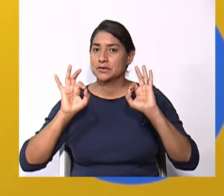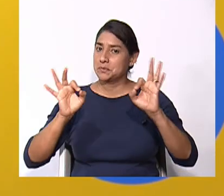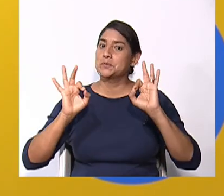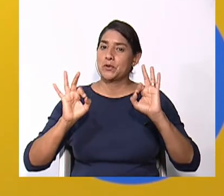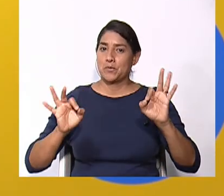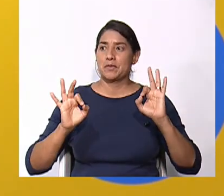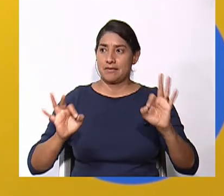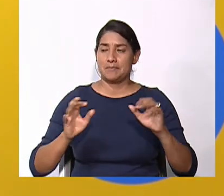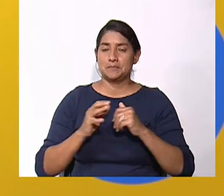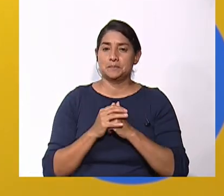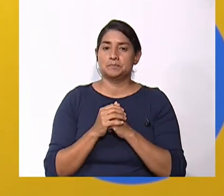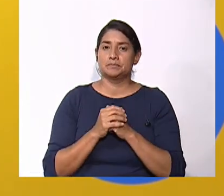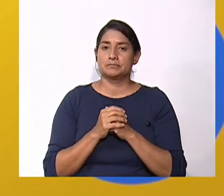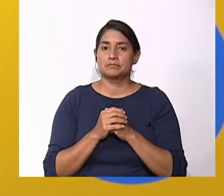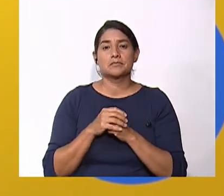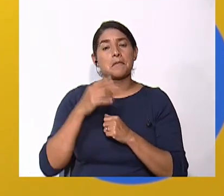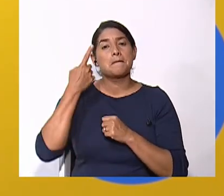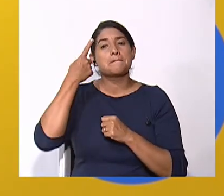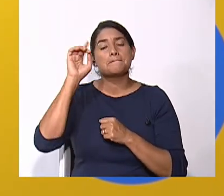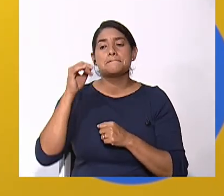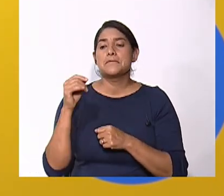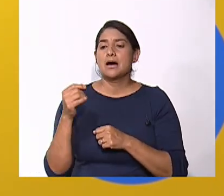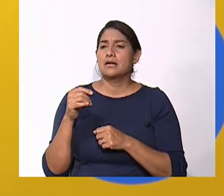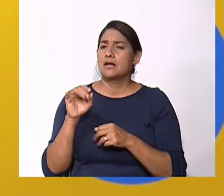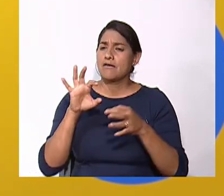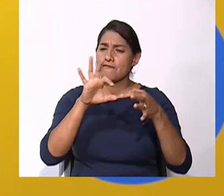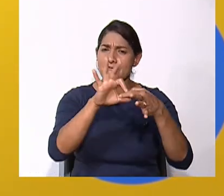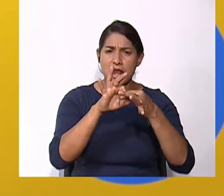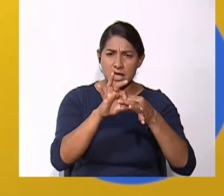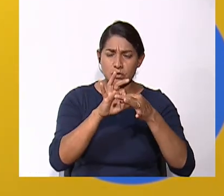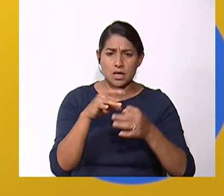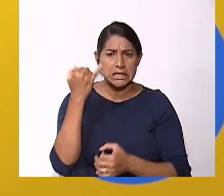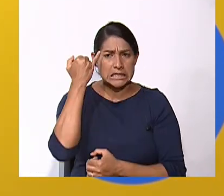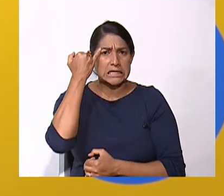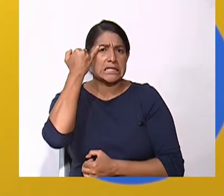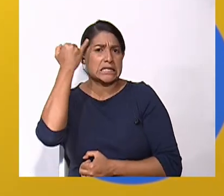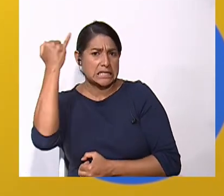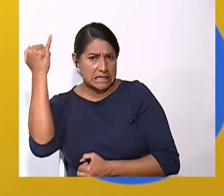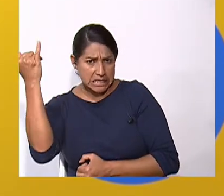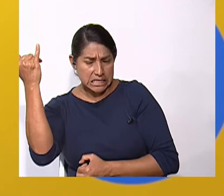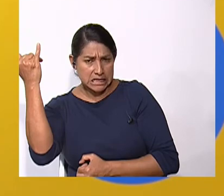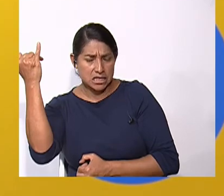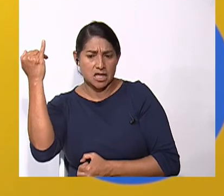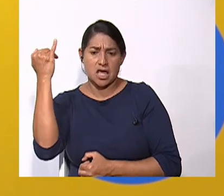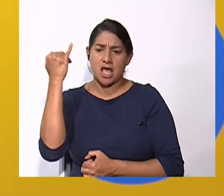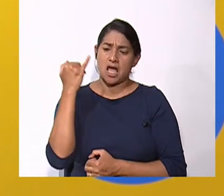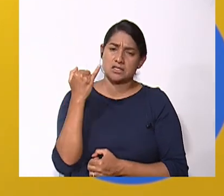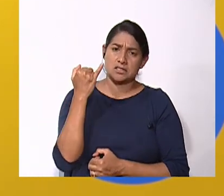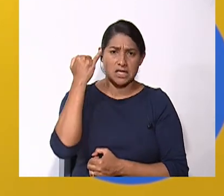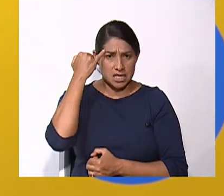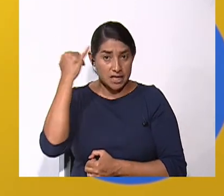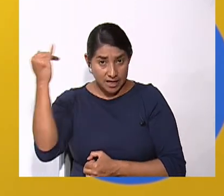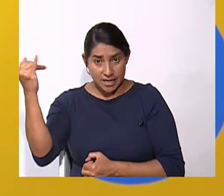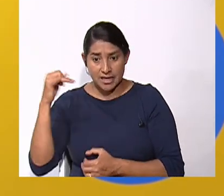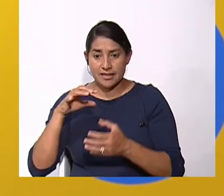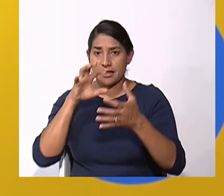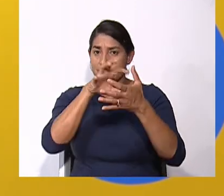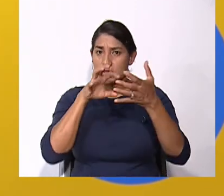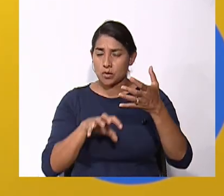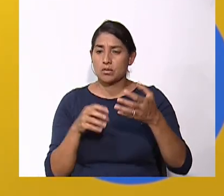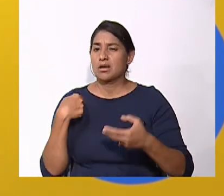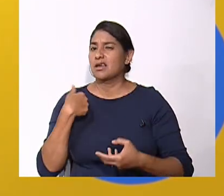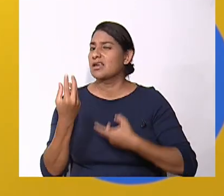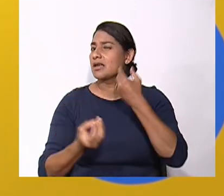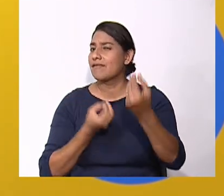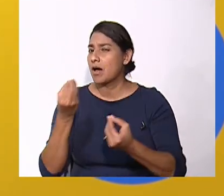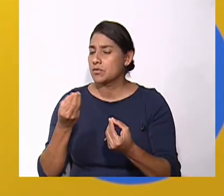bien. Para establecer la relación entre las ideas en el texto, nosotros